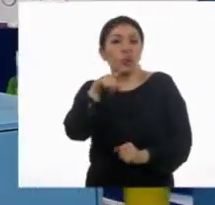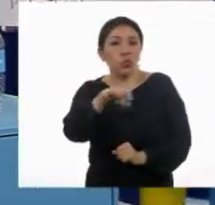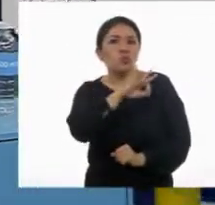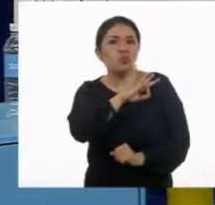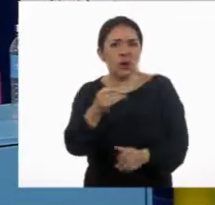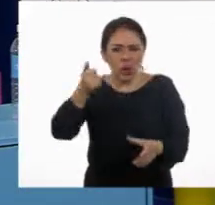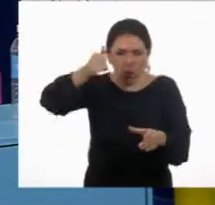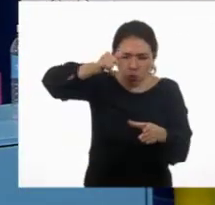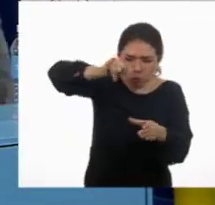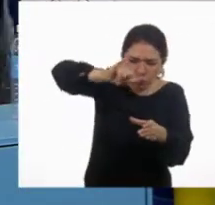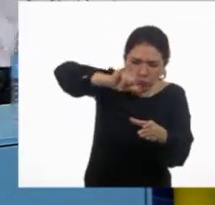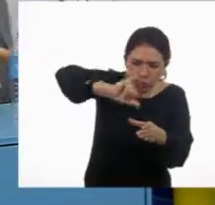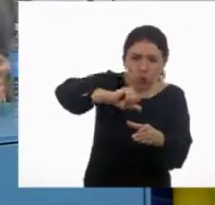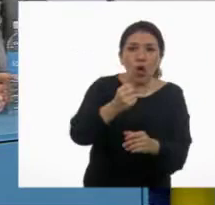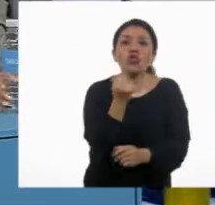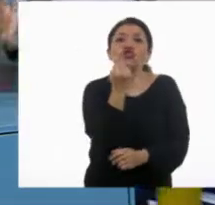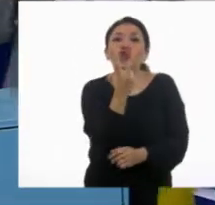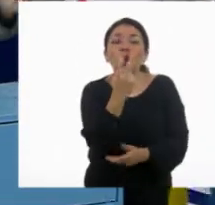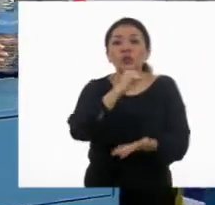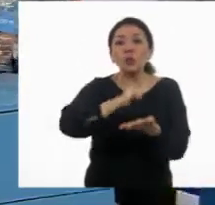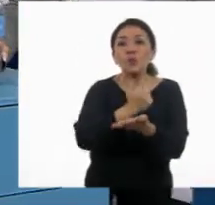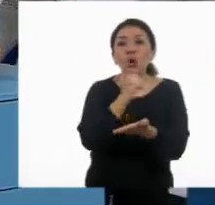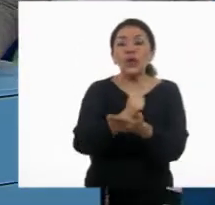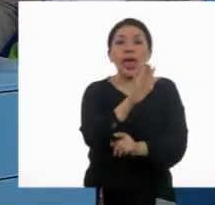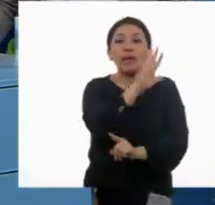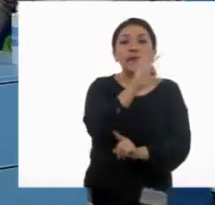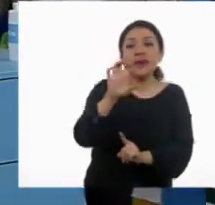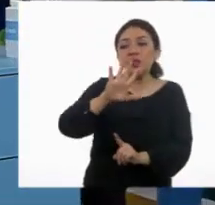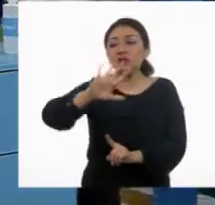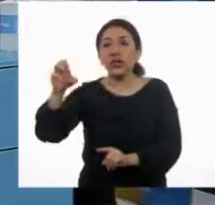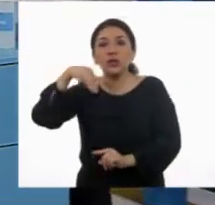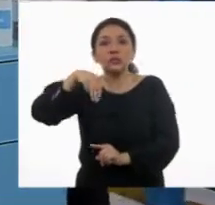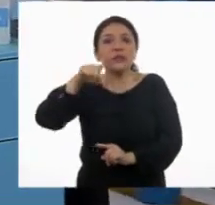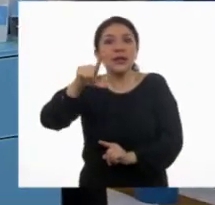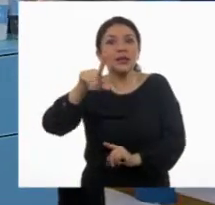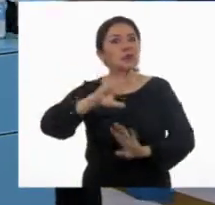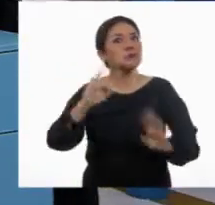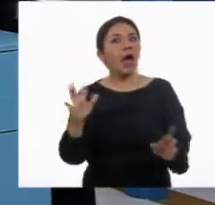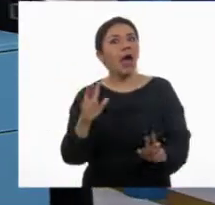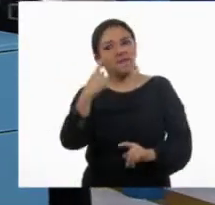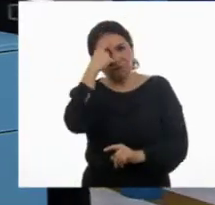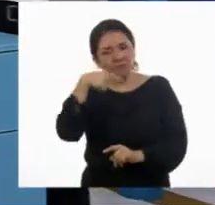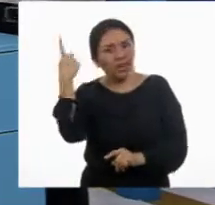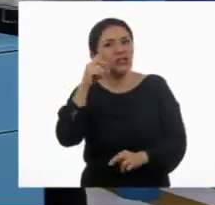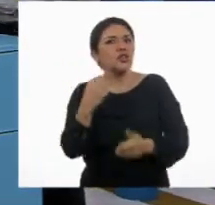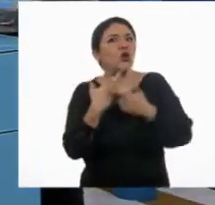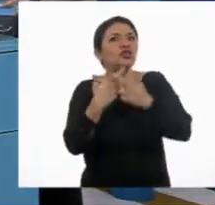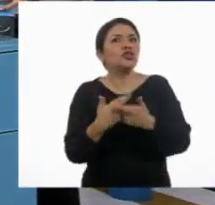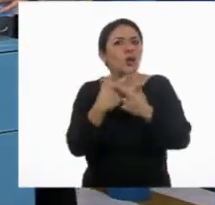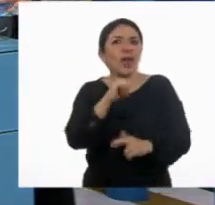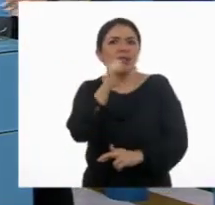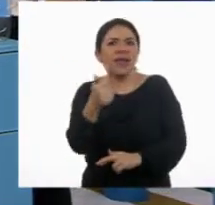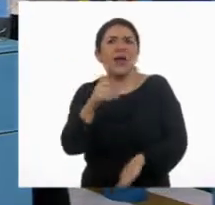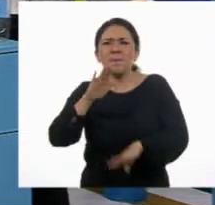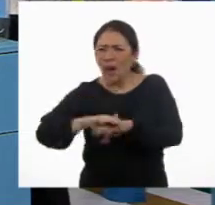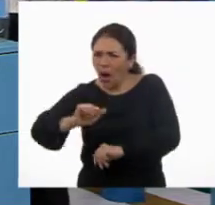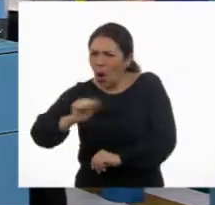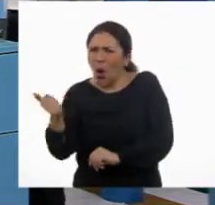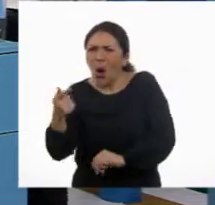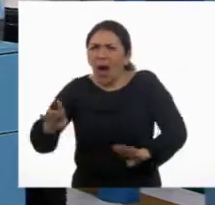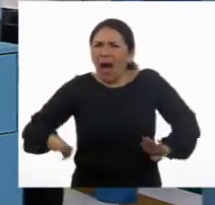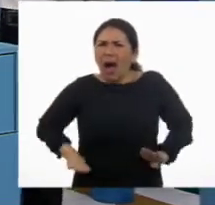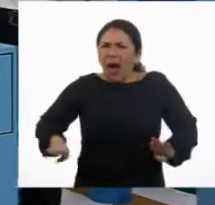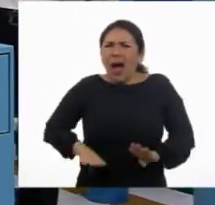podrías llenar 2 envases de 500 mililitros y así no nos complicaríamos con estas nuevas 2 unidades